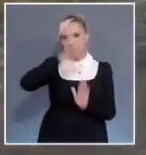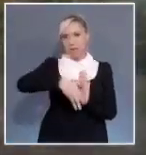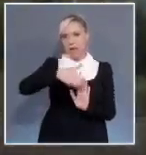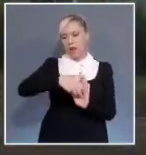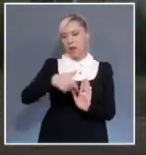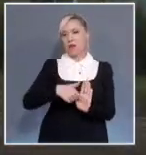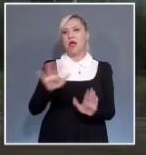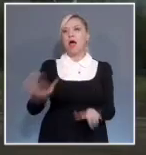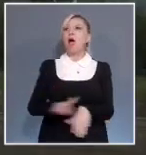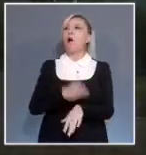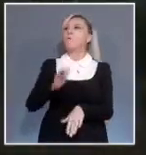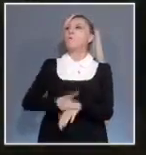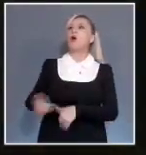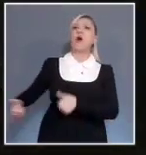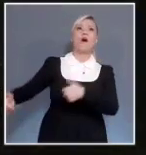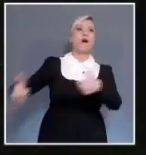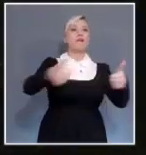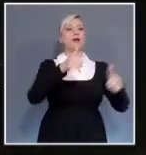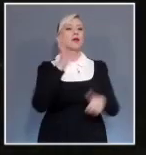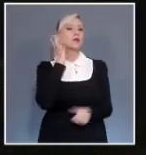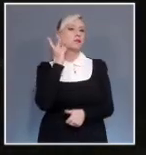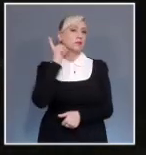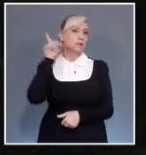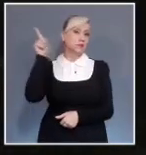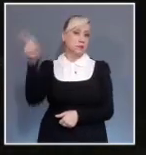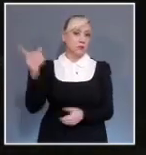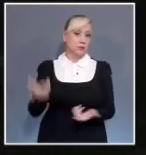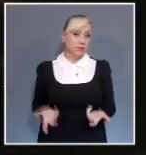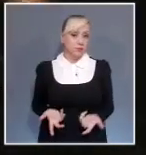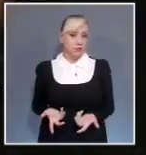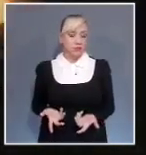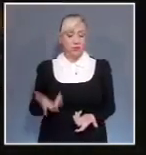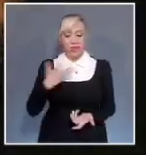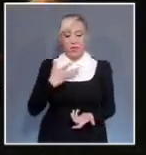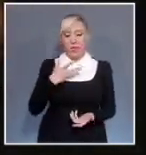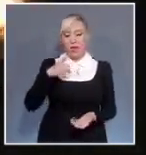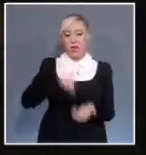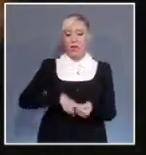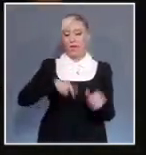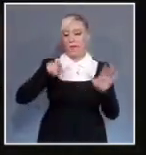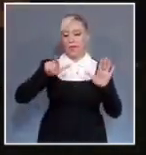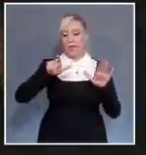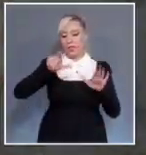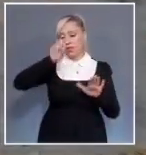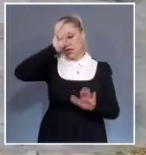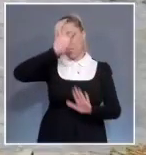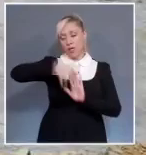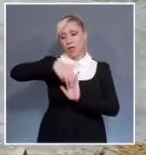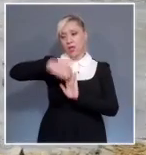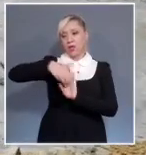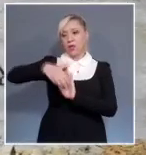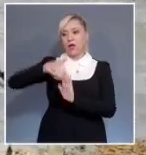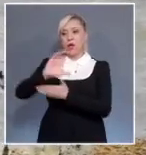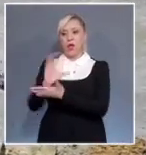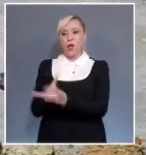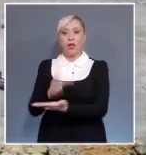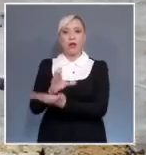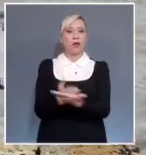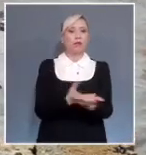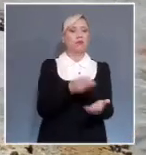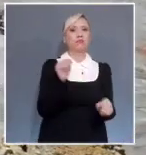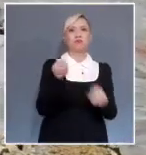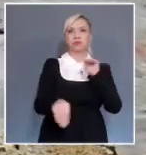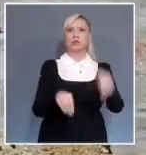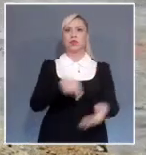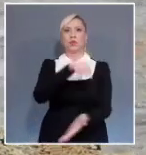Congreso. Revelaron además que hay 17 operaciones mineras en áreas protegidas federales en total